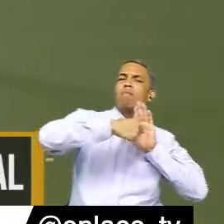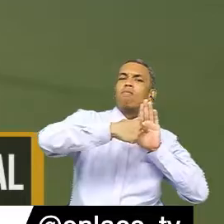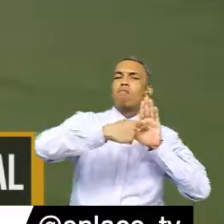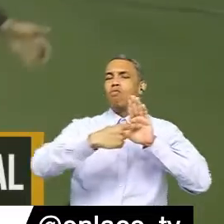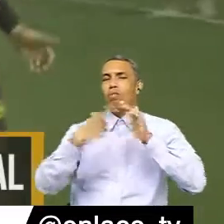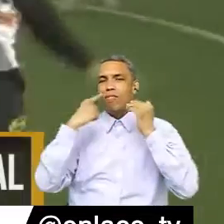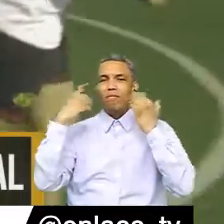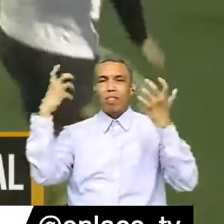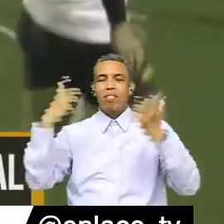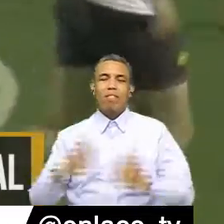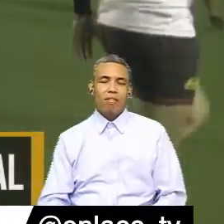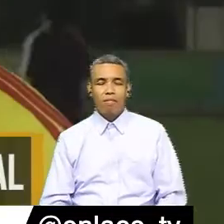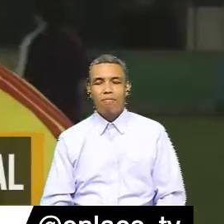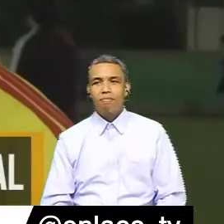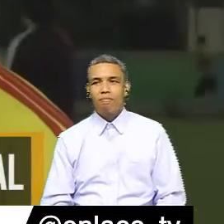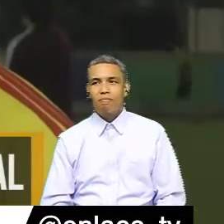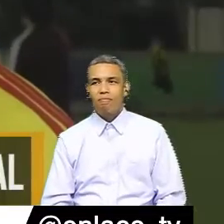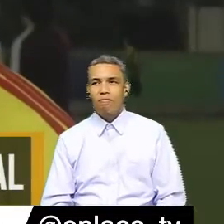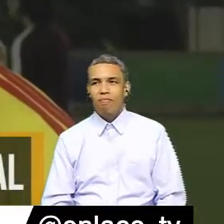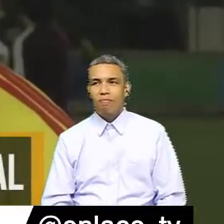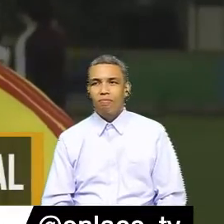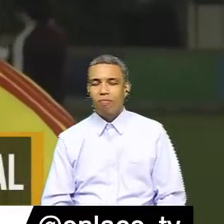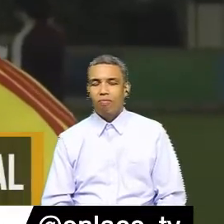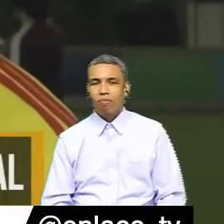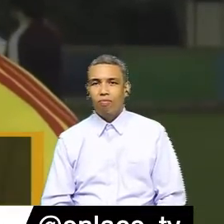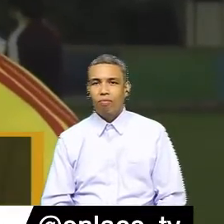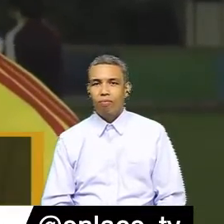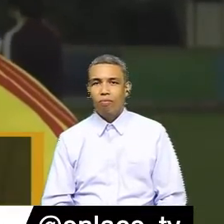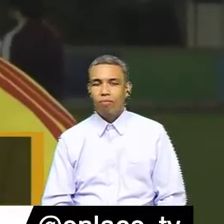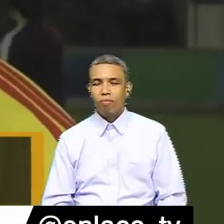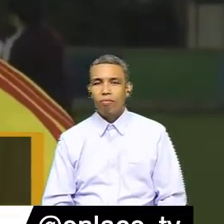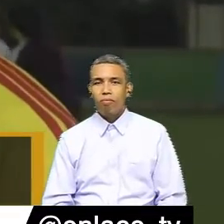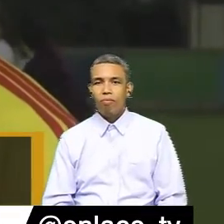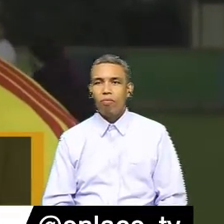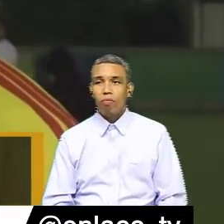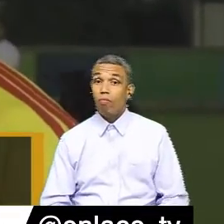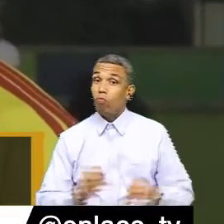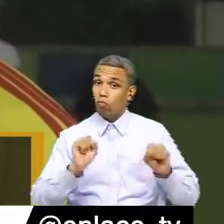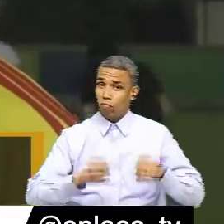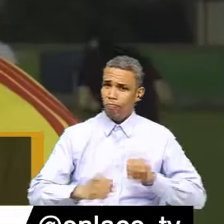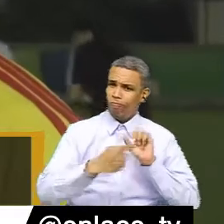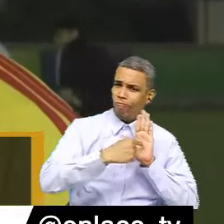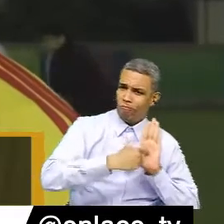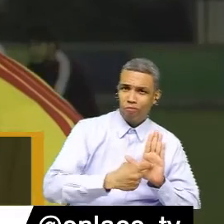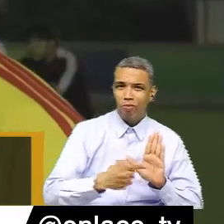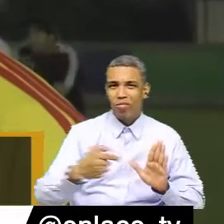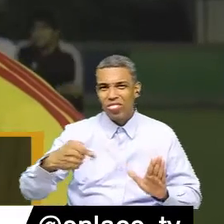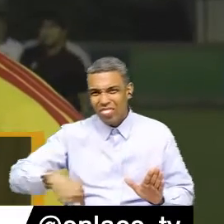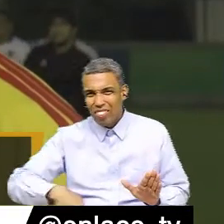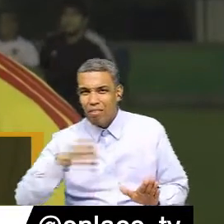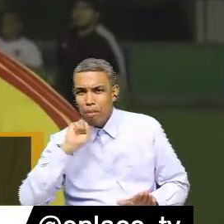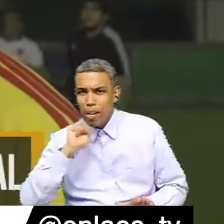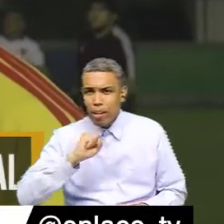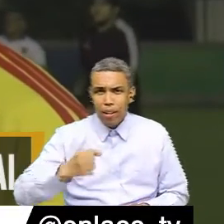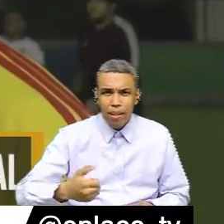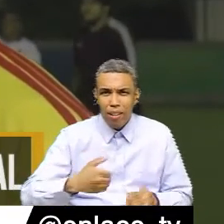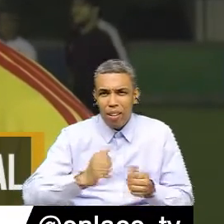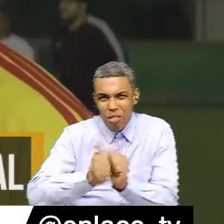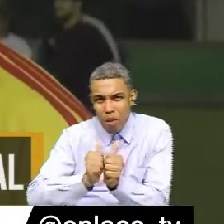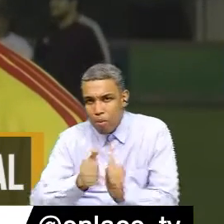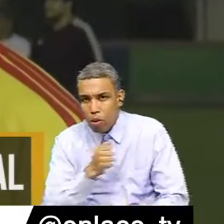disciplina en santander yo creo que es una de las ventanas más importantes de mostrar que el el rugby porteño está en mejora continua